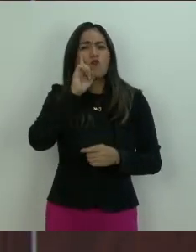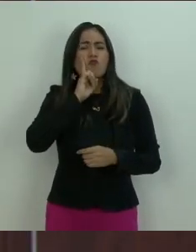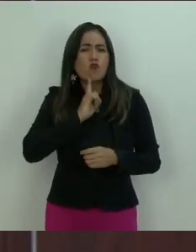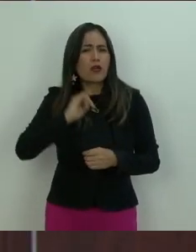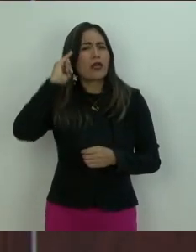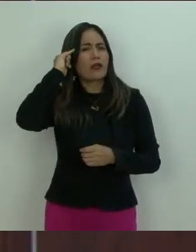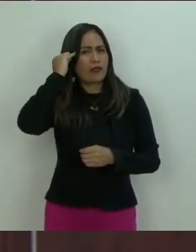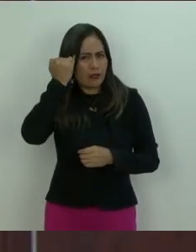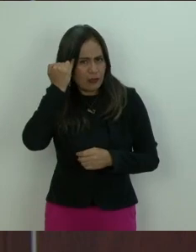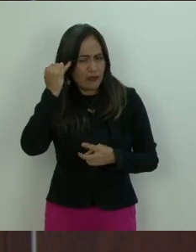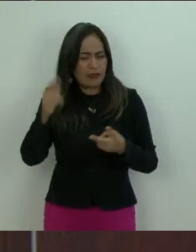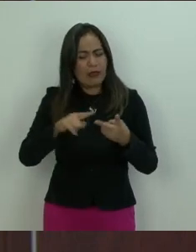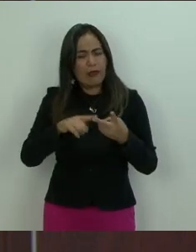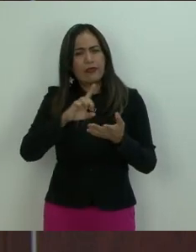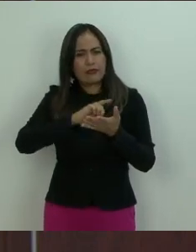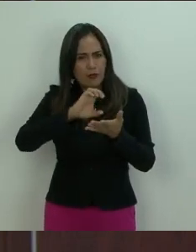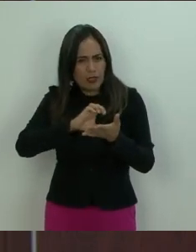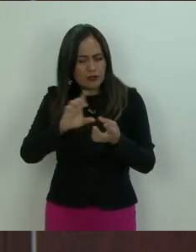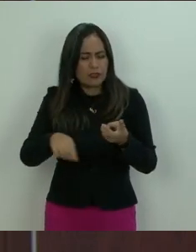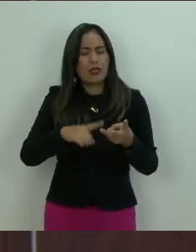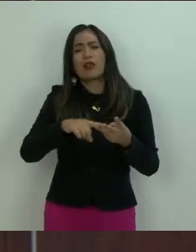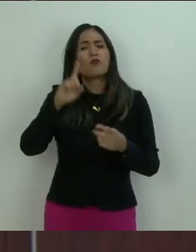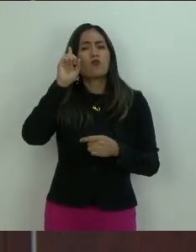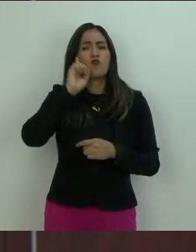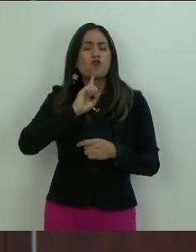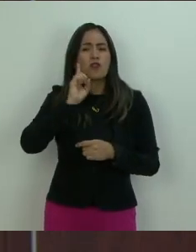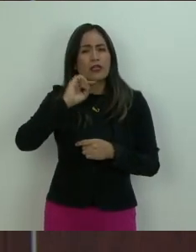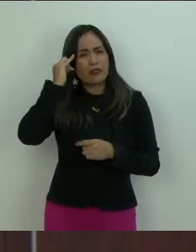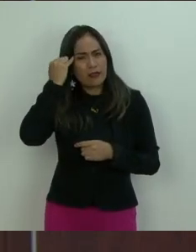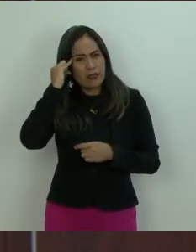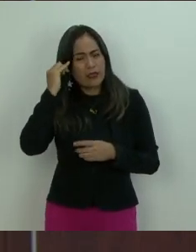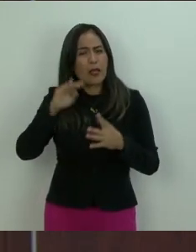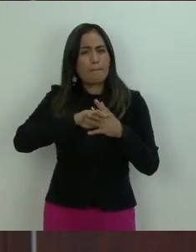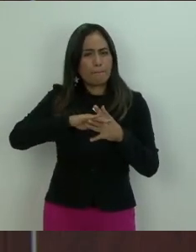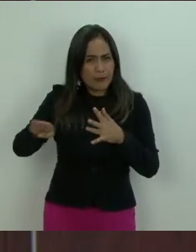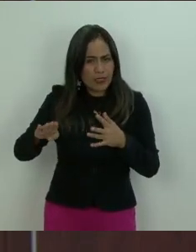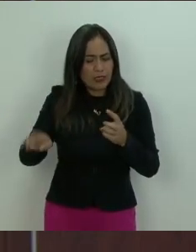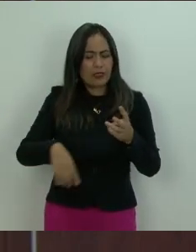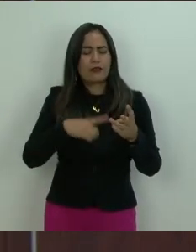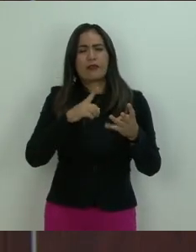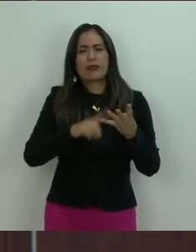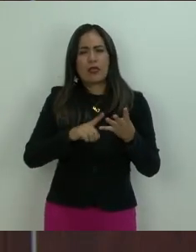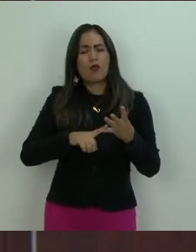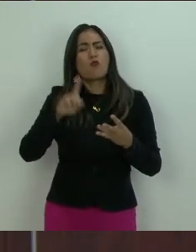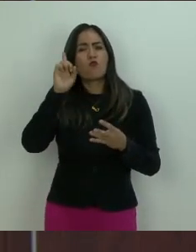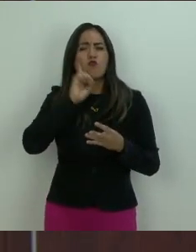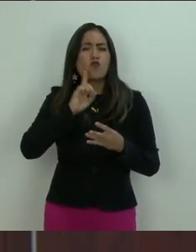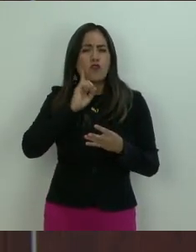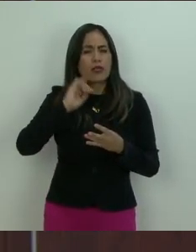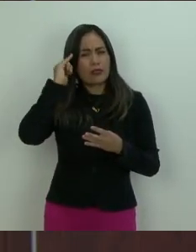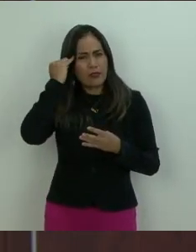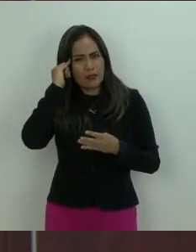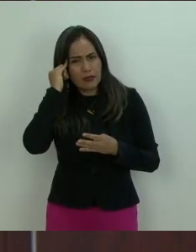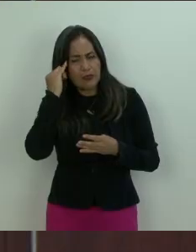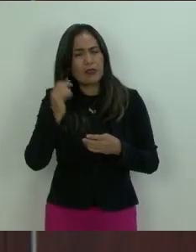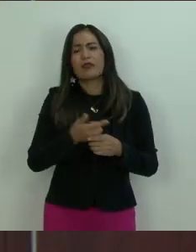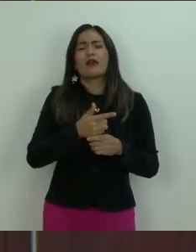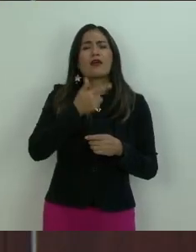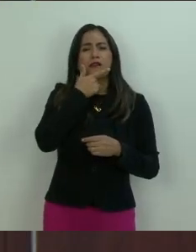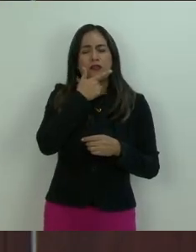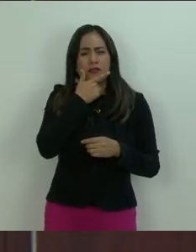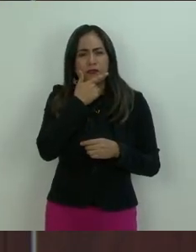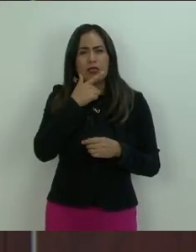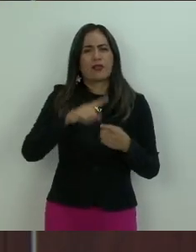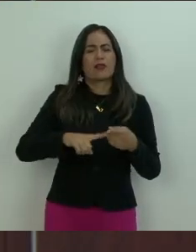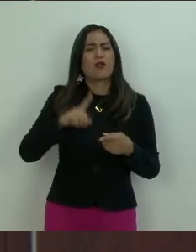indígena con discapacidad, mujer indígena migrante, mujer indígena lesbiana, mujer indígena adulta